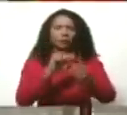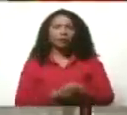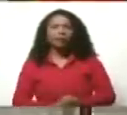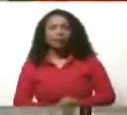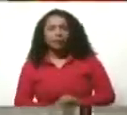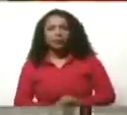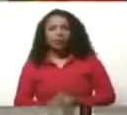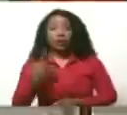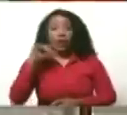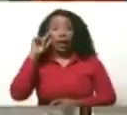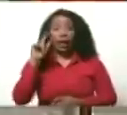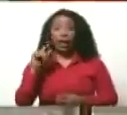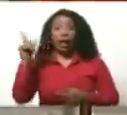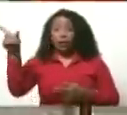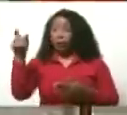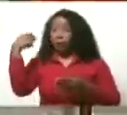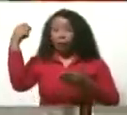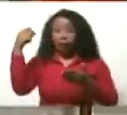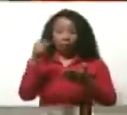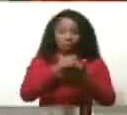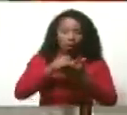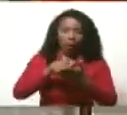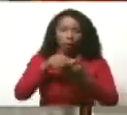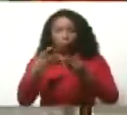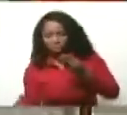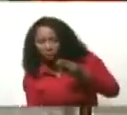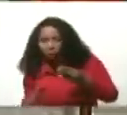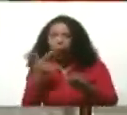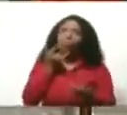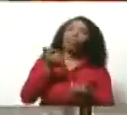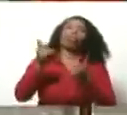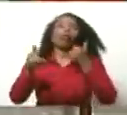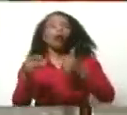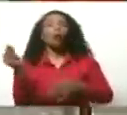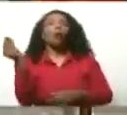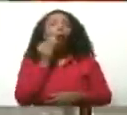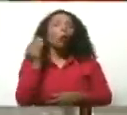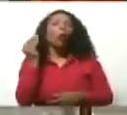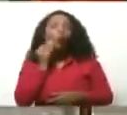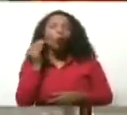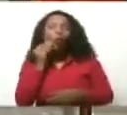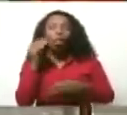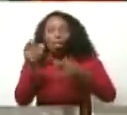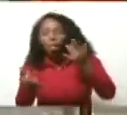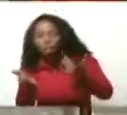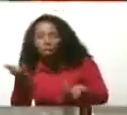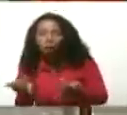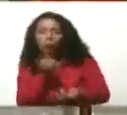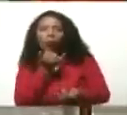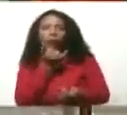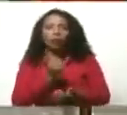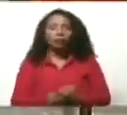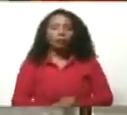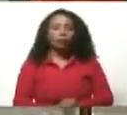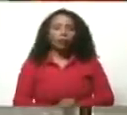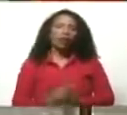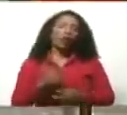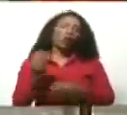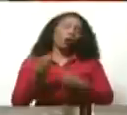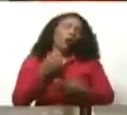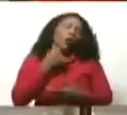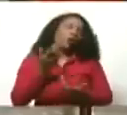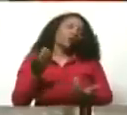tiene que agarrar un papel, el papel se le cae, vuelve a hablar, como hacen este tipo de, vamos a decir así,